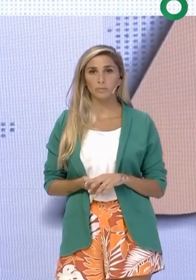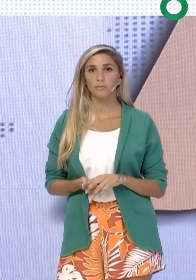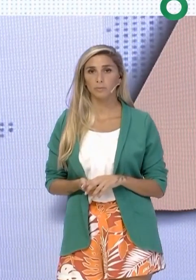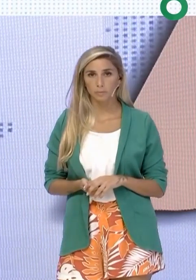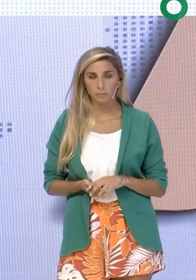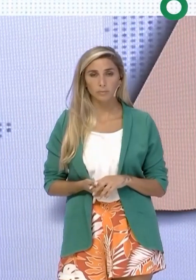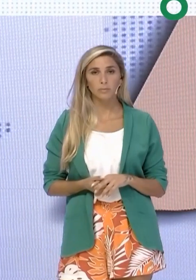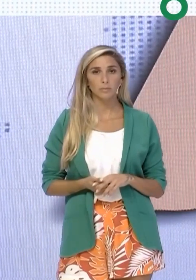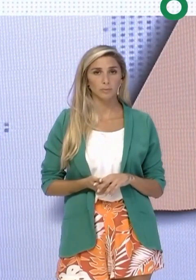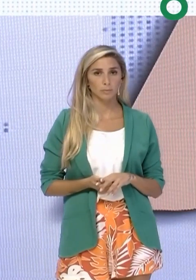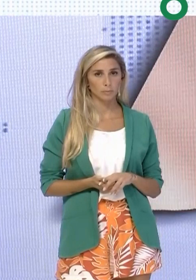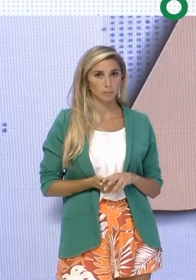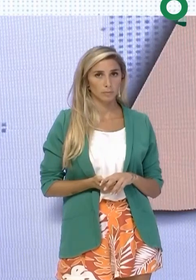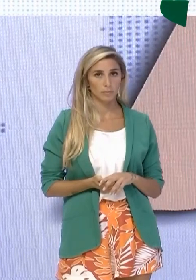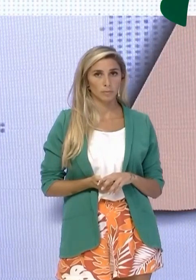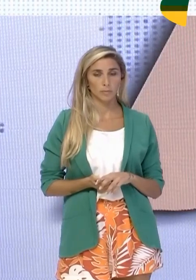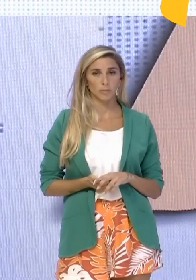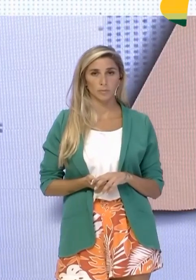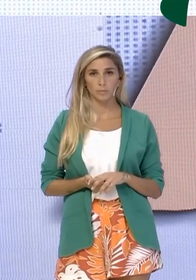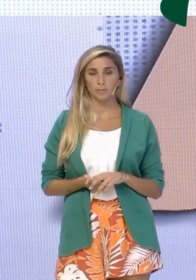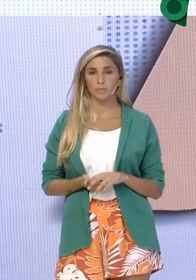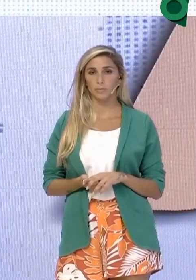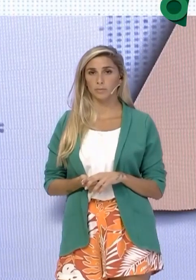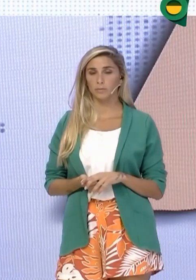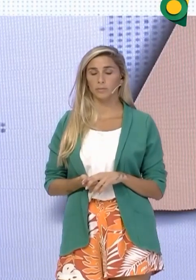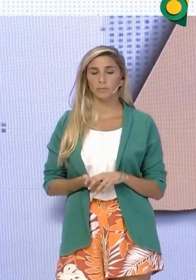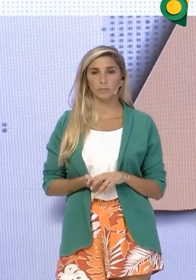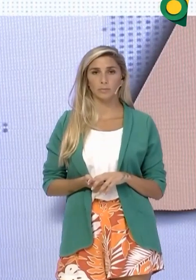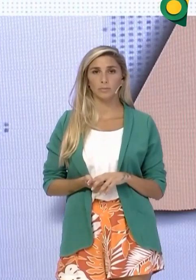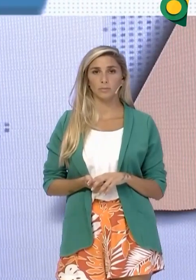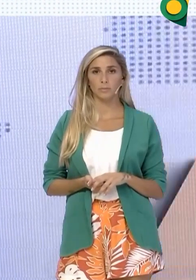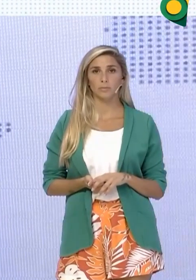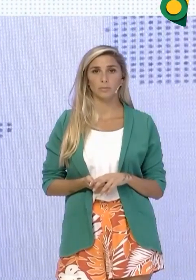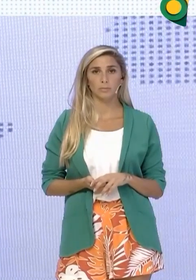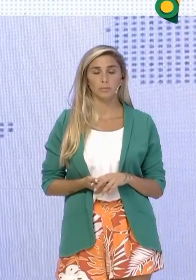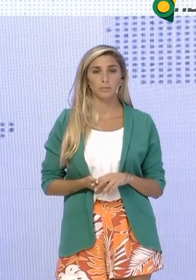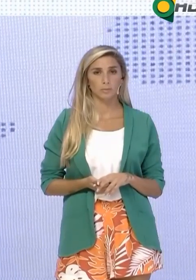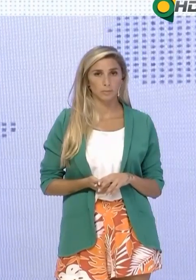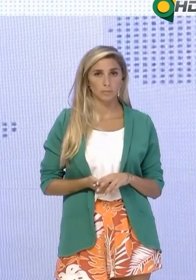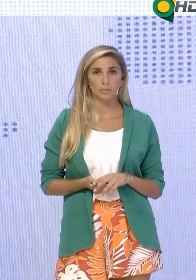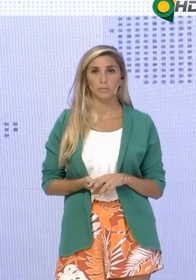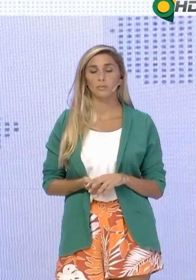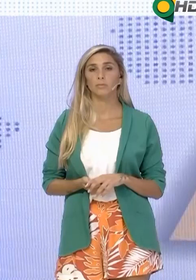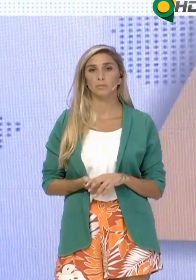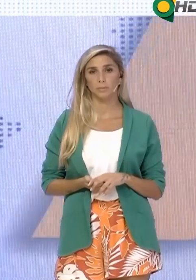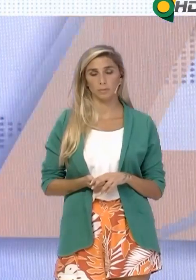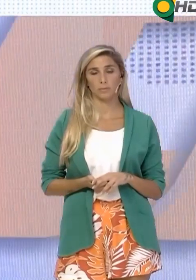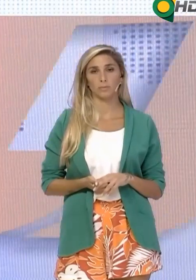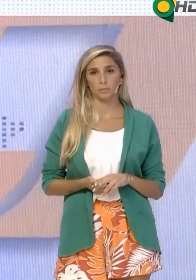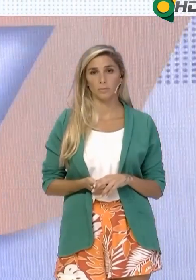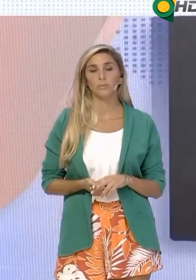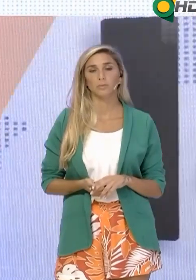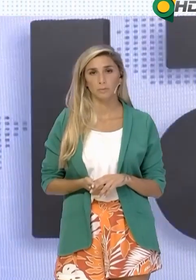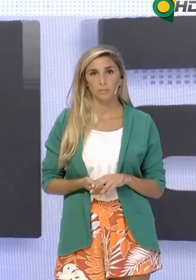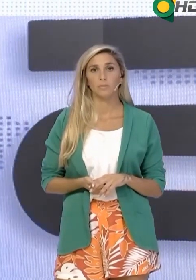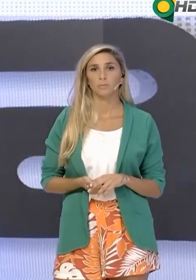el denominador de todos los usuarios que hoy por hoy, ¿no es cierto?, estamos sí o sí bancarizados, porque nuestro